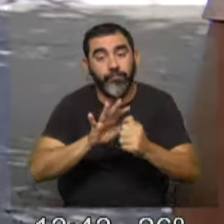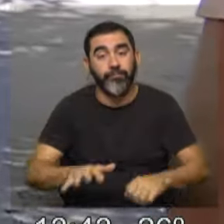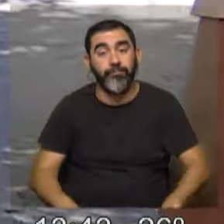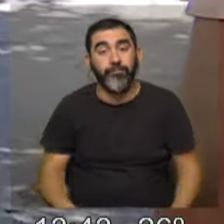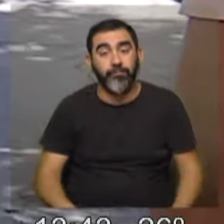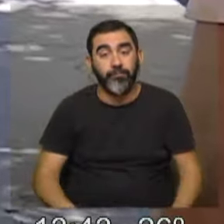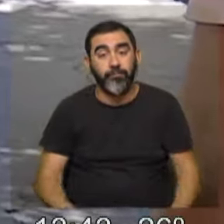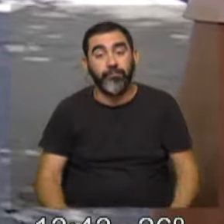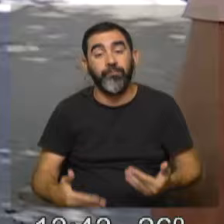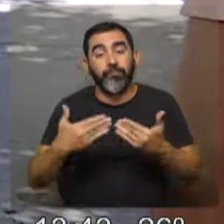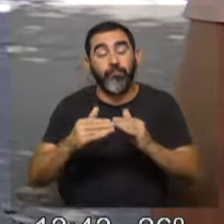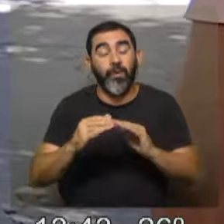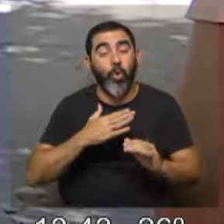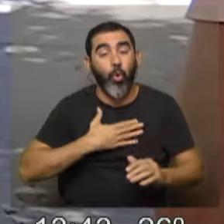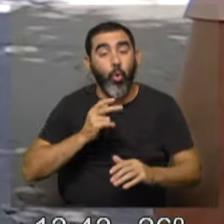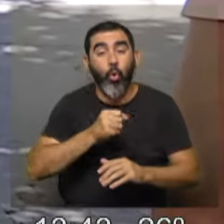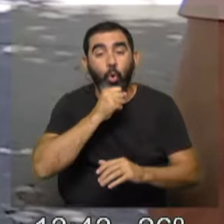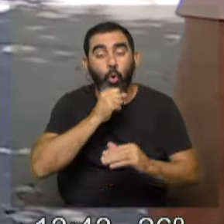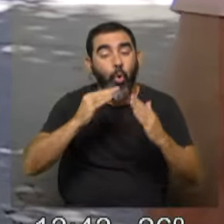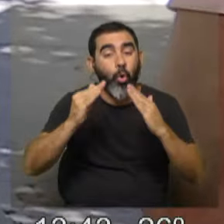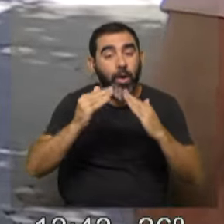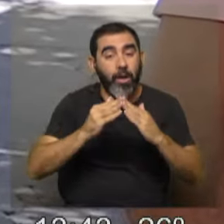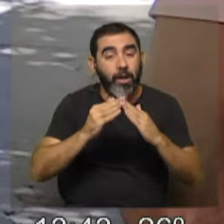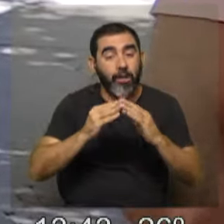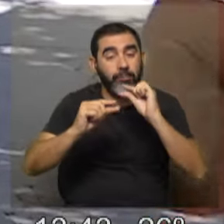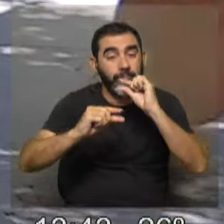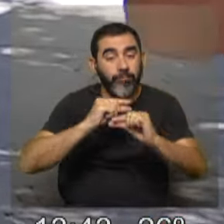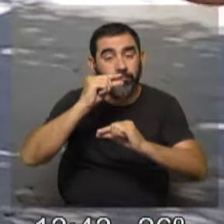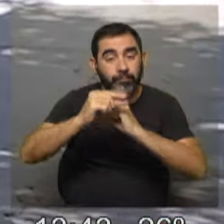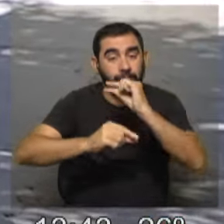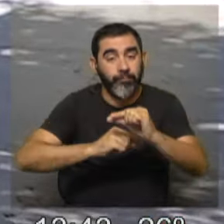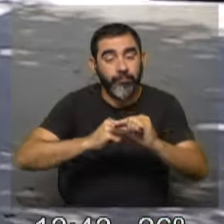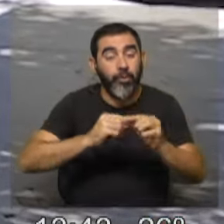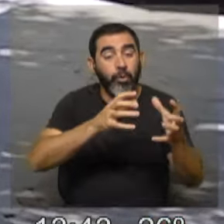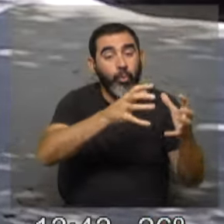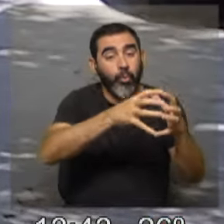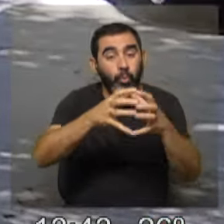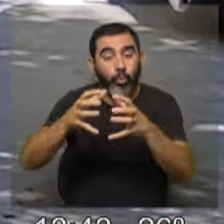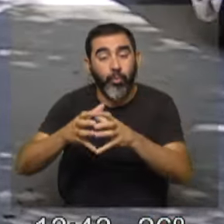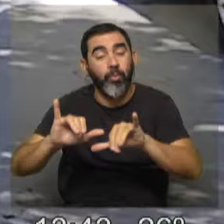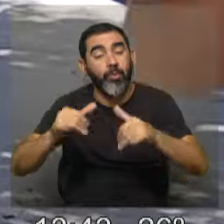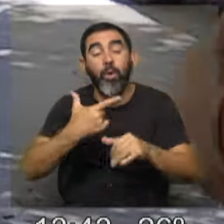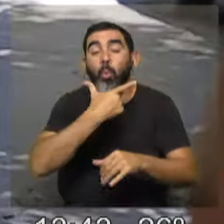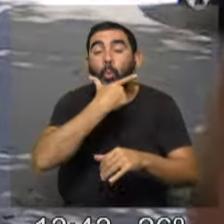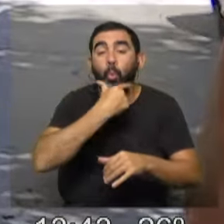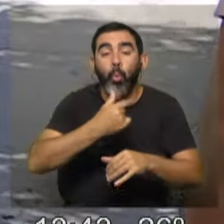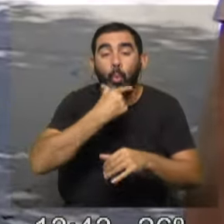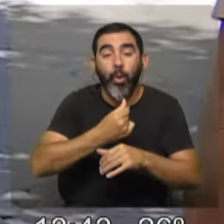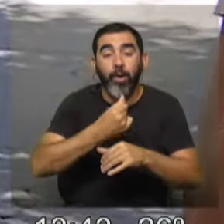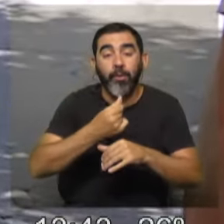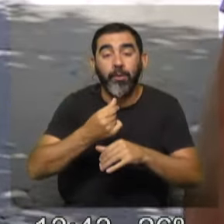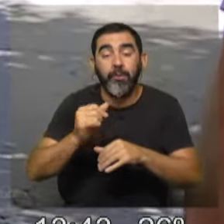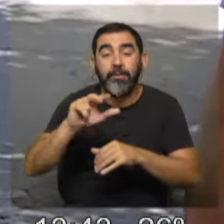caso comienza por los residenciales porque se va a hacer de forma escalonada y por grupos. Y ya este jueves van a estar llegando a nuestro